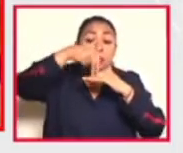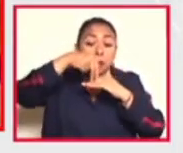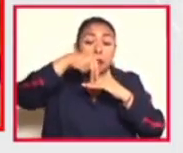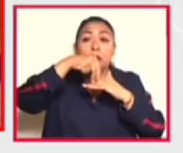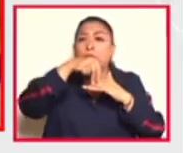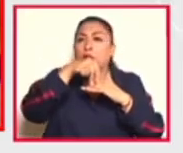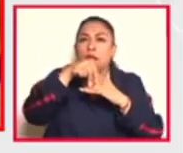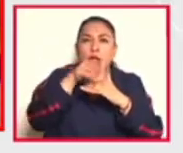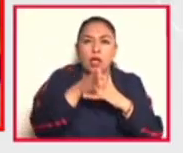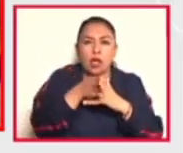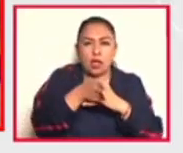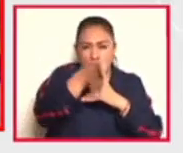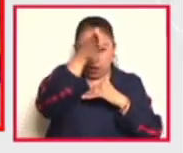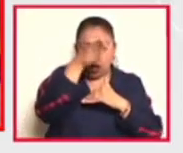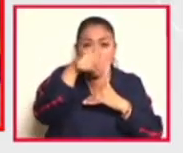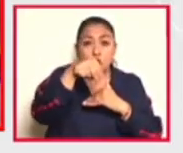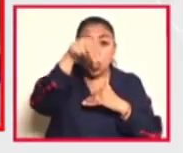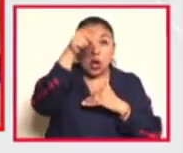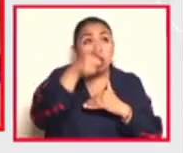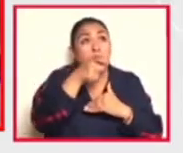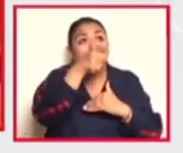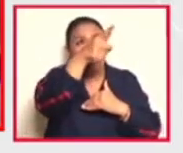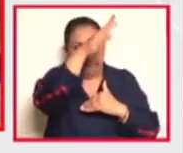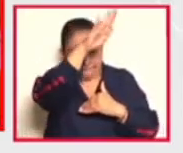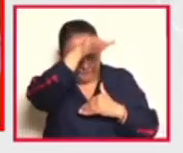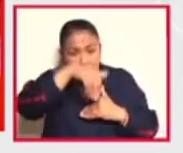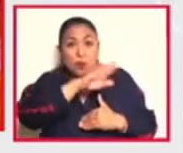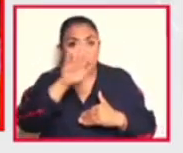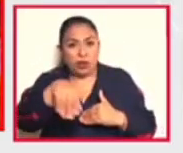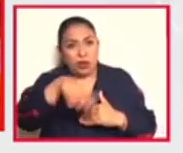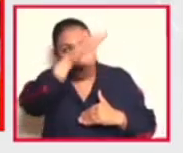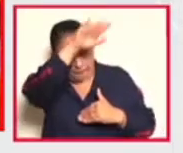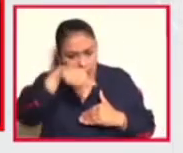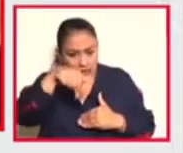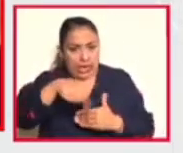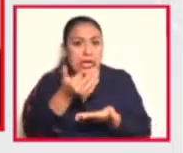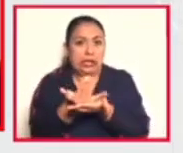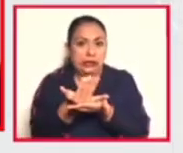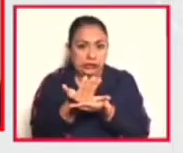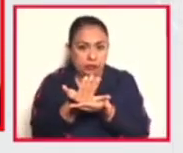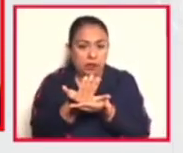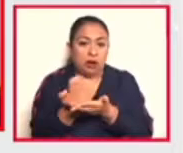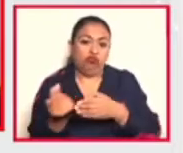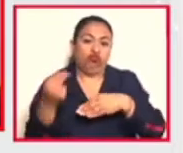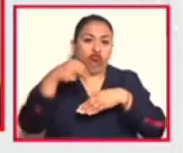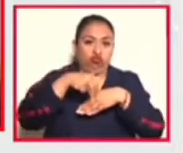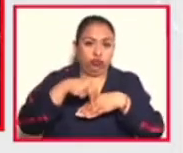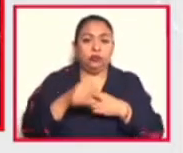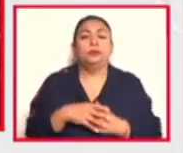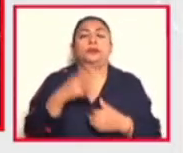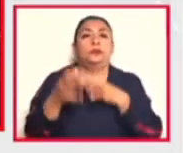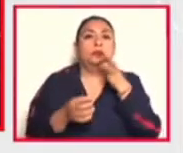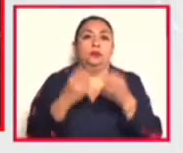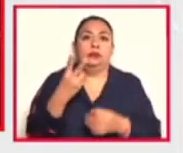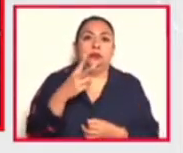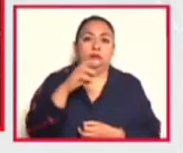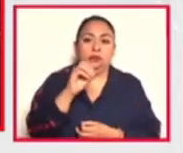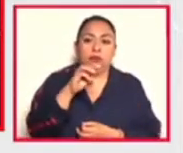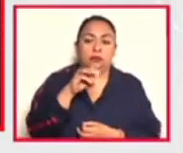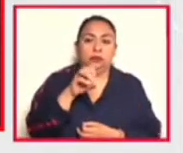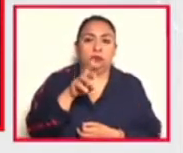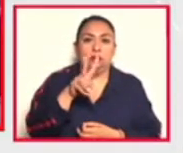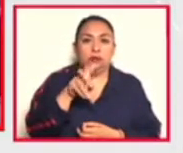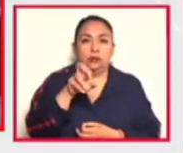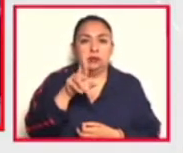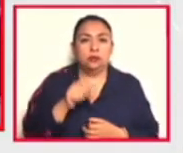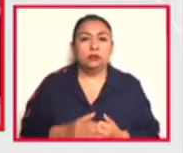y les decían a los difuntos, vengan, os esperamos. Noticias 22, Omar Vera.